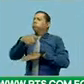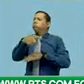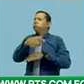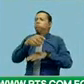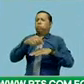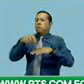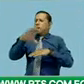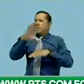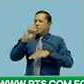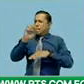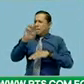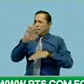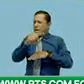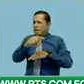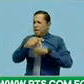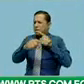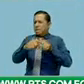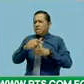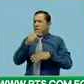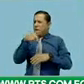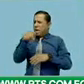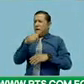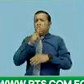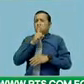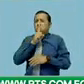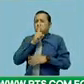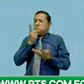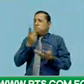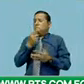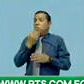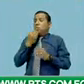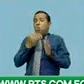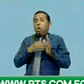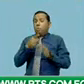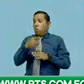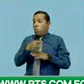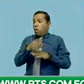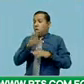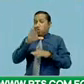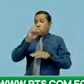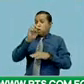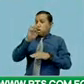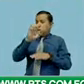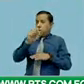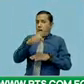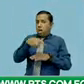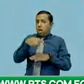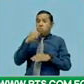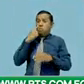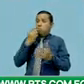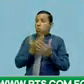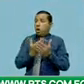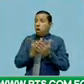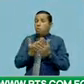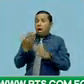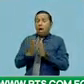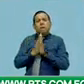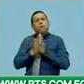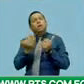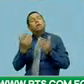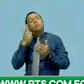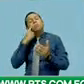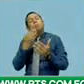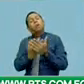perito se queja ante el juez sustanciador de que el Consejo Nacional Electoral no había remitido las pruebas solicitadas por nosotros. ¿Cuáles